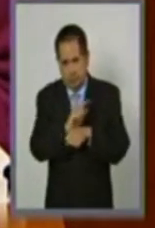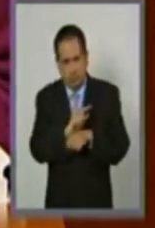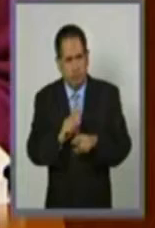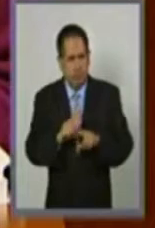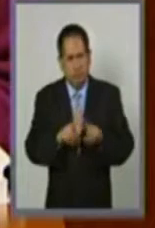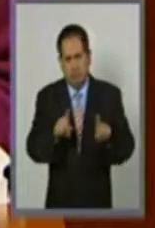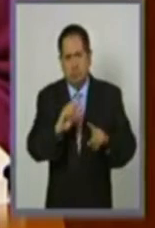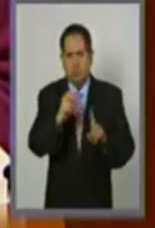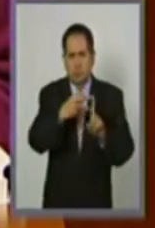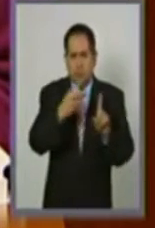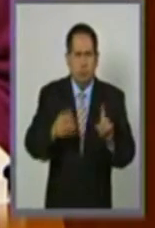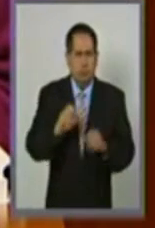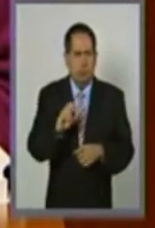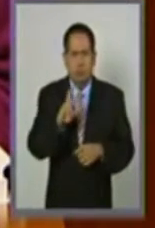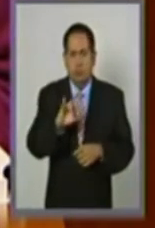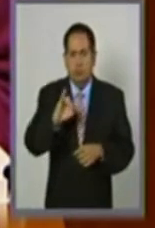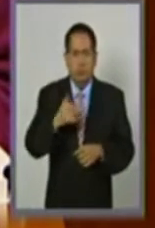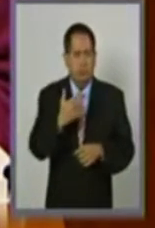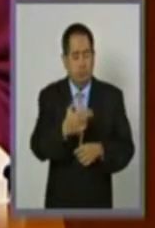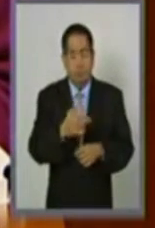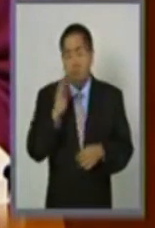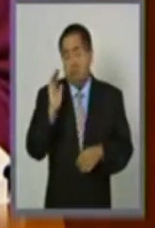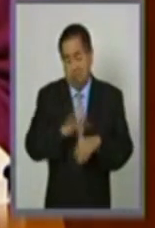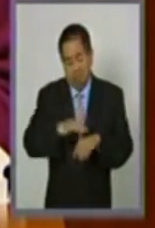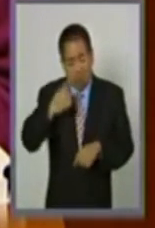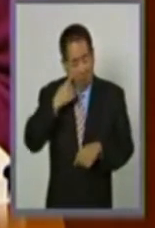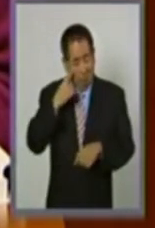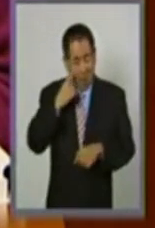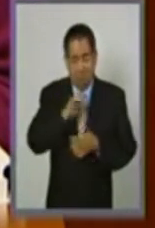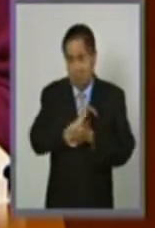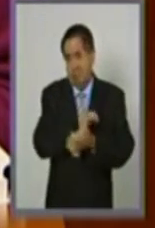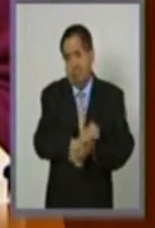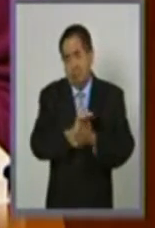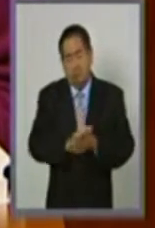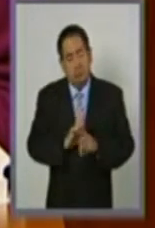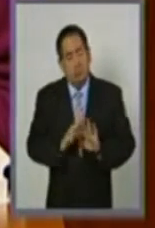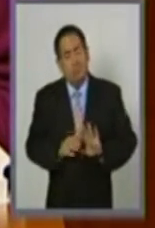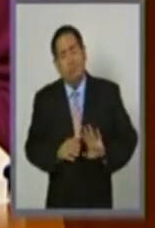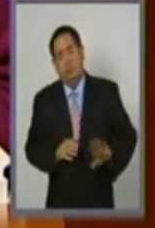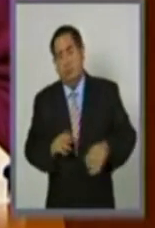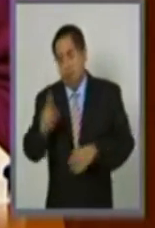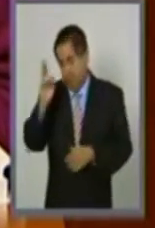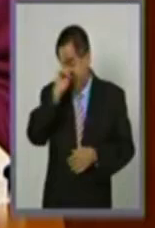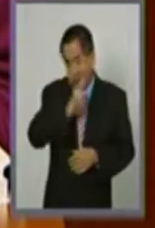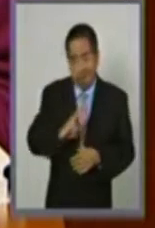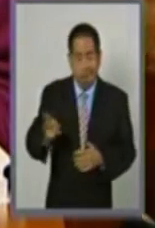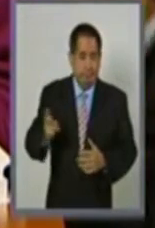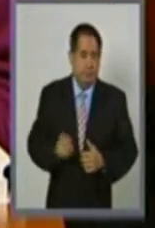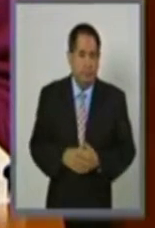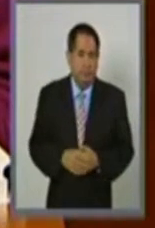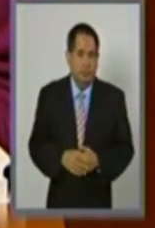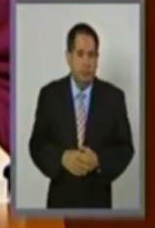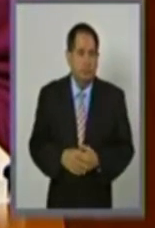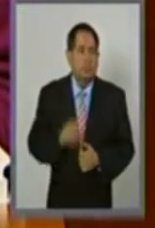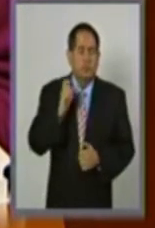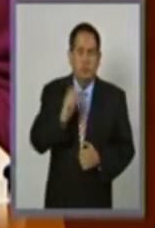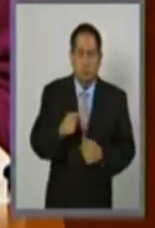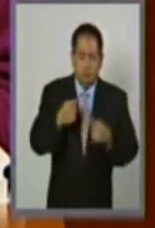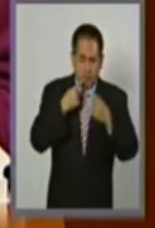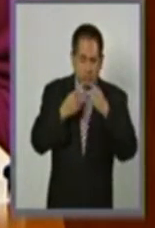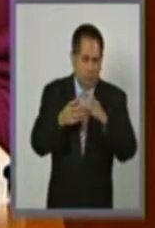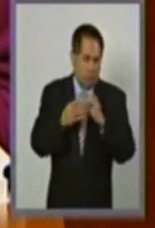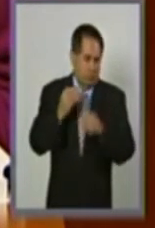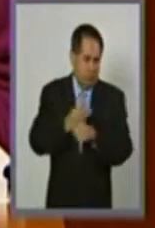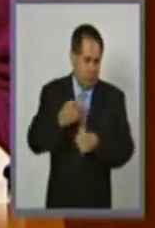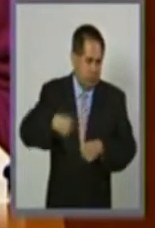y las personas con VIH-Sida se encuentran entre las que mayor índice de discriminación tienen. Ahora, el dictamen que estamos